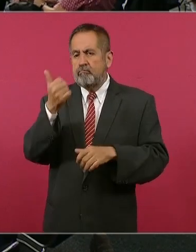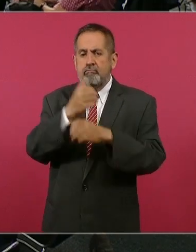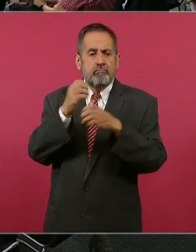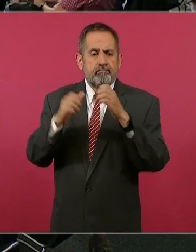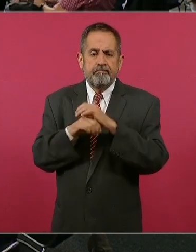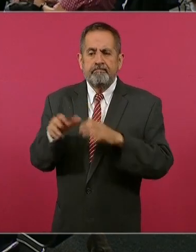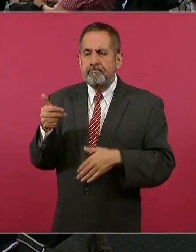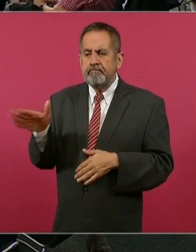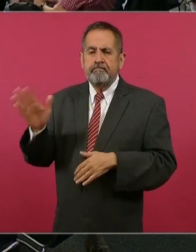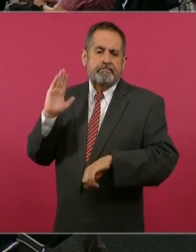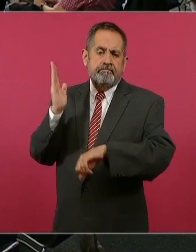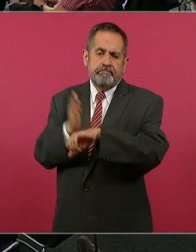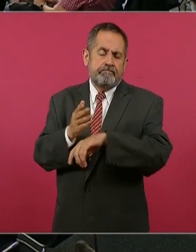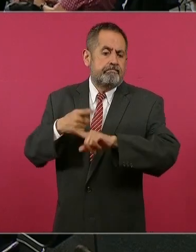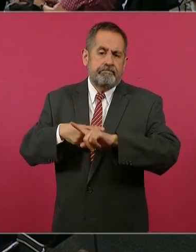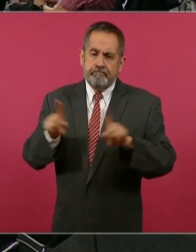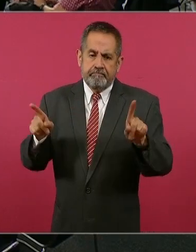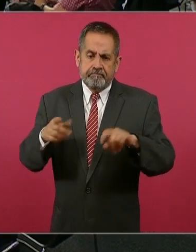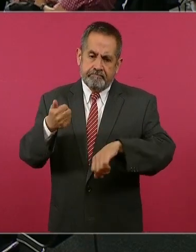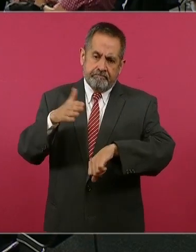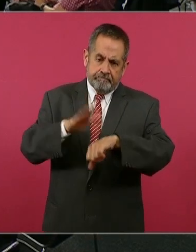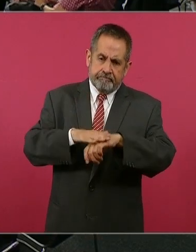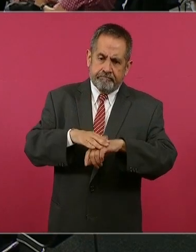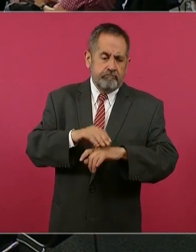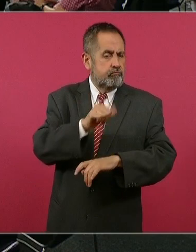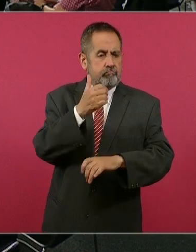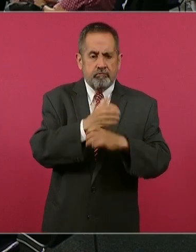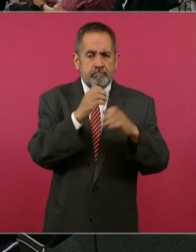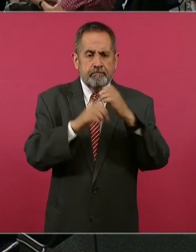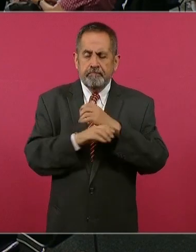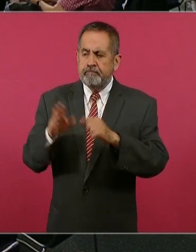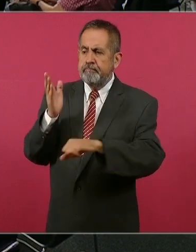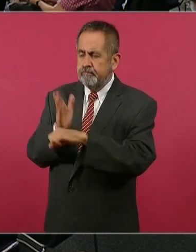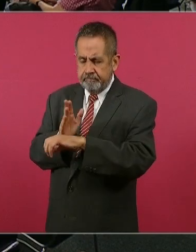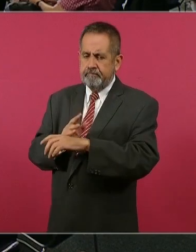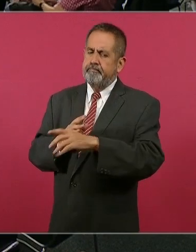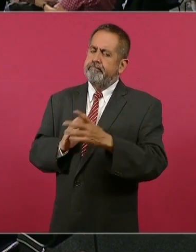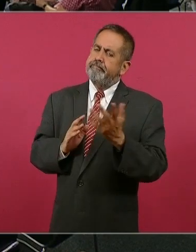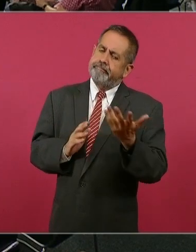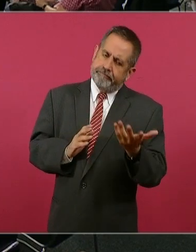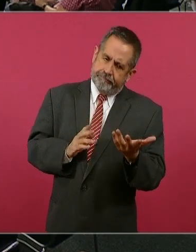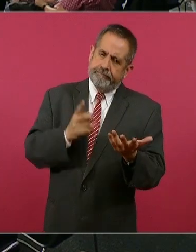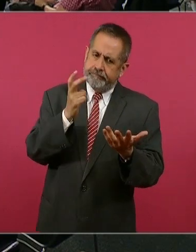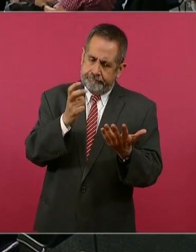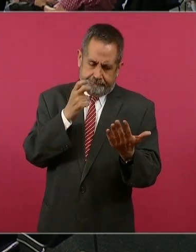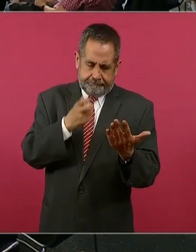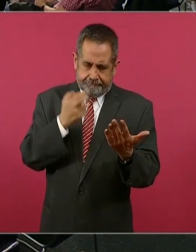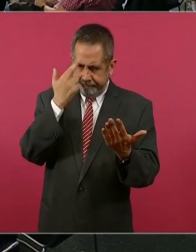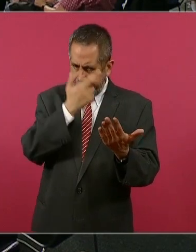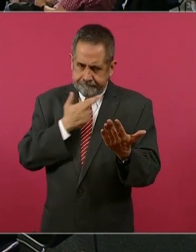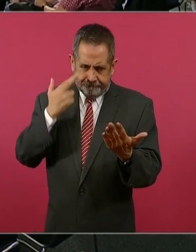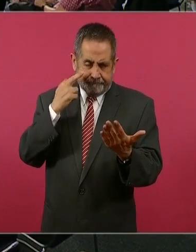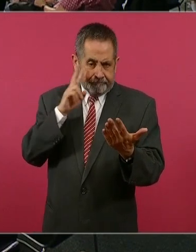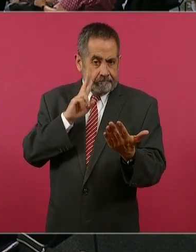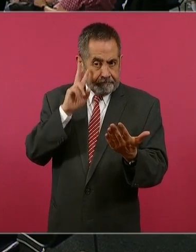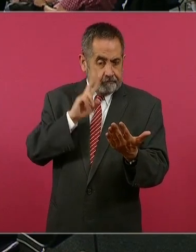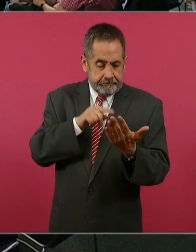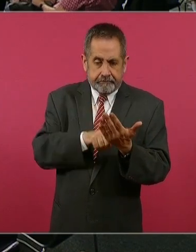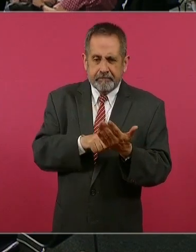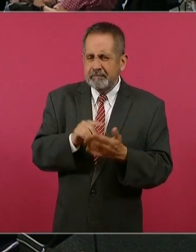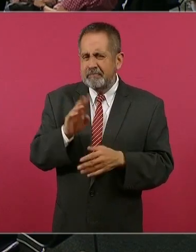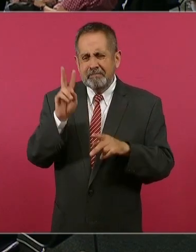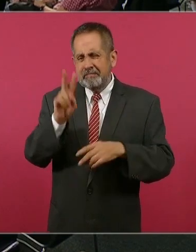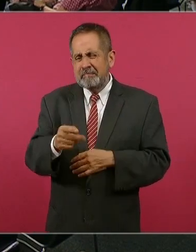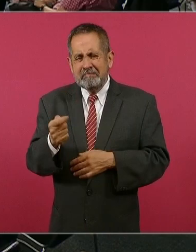fueron sancionados de manera administrativa por otras causas. Entonces, hay que revisar cada uno de esos. Tenemos muy pocos casos